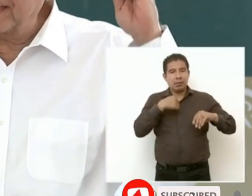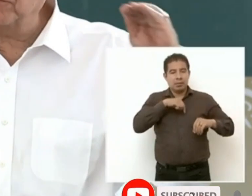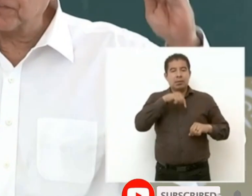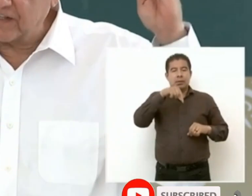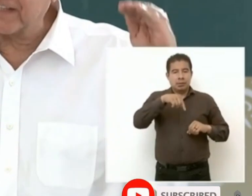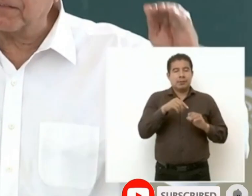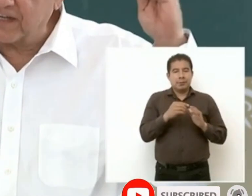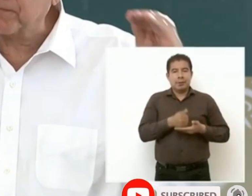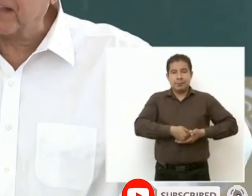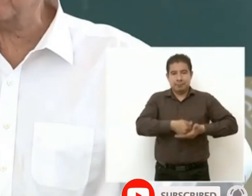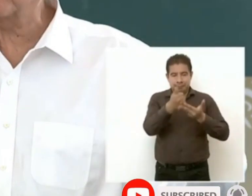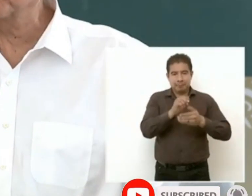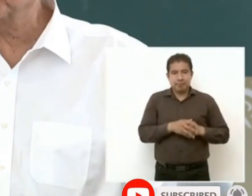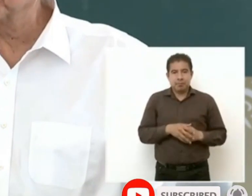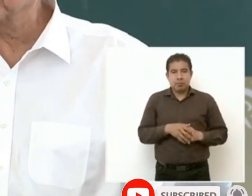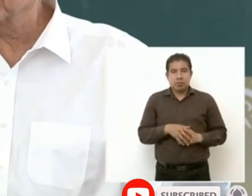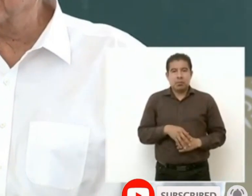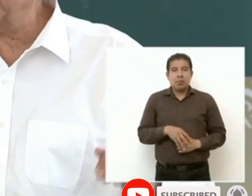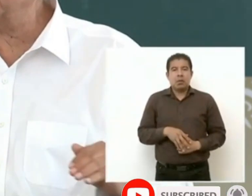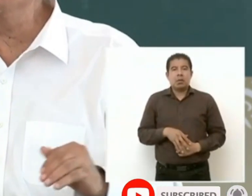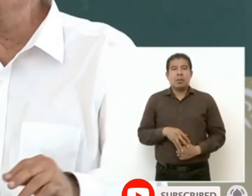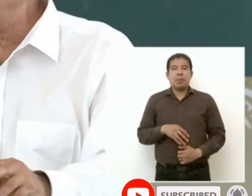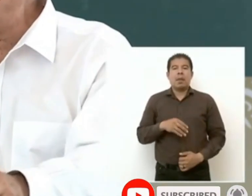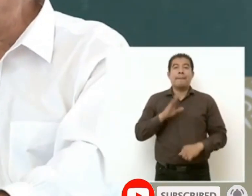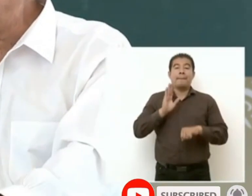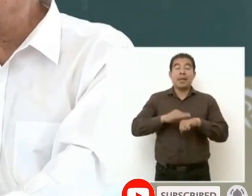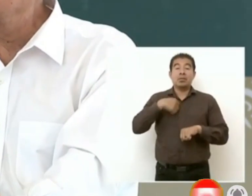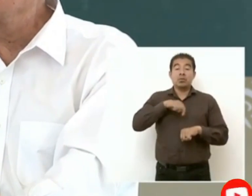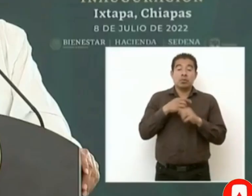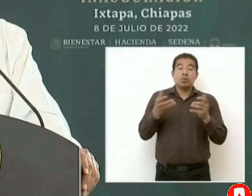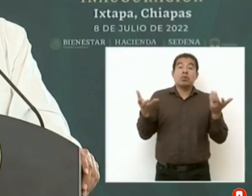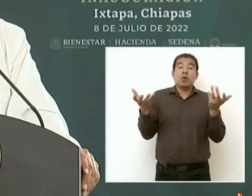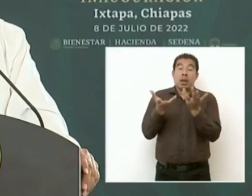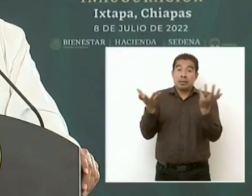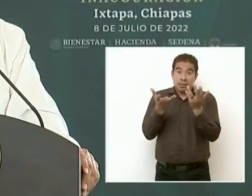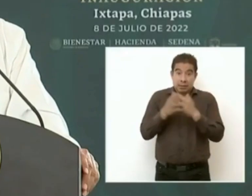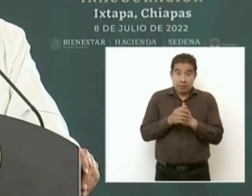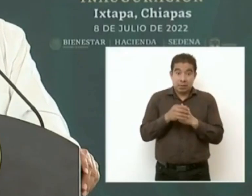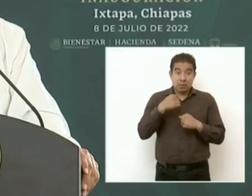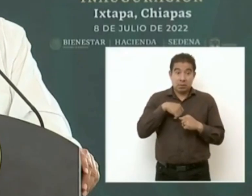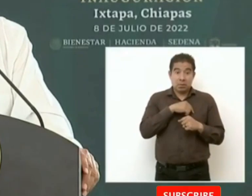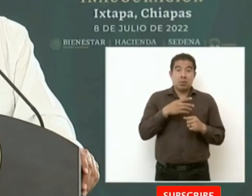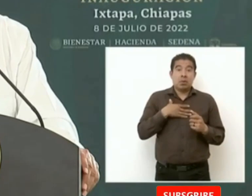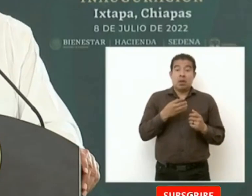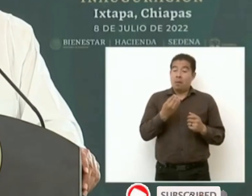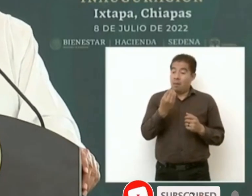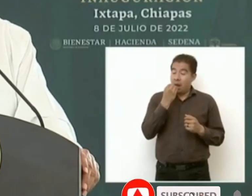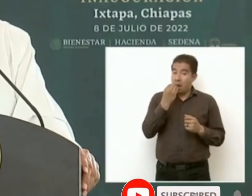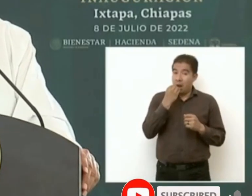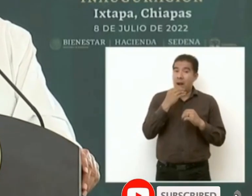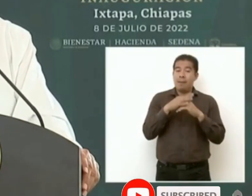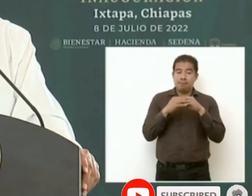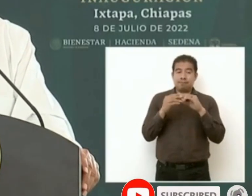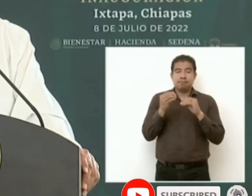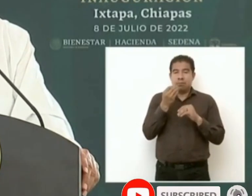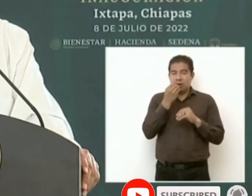Donde tenemos que trabajar más es en lograr la autosuficiencia alimentaria.